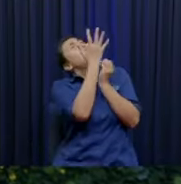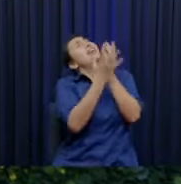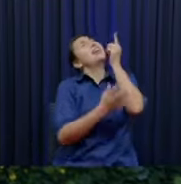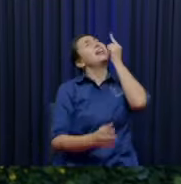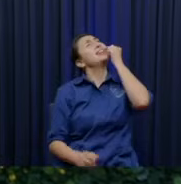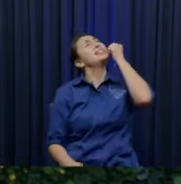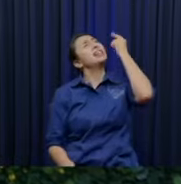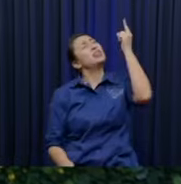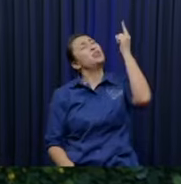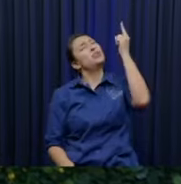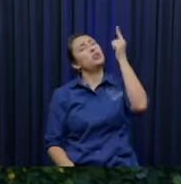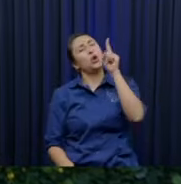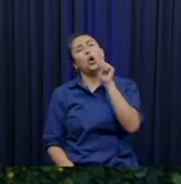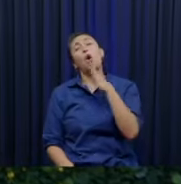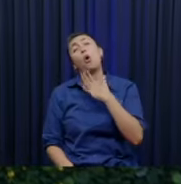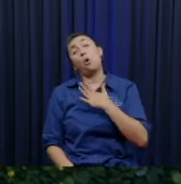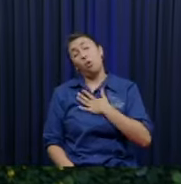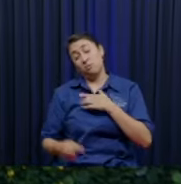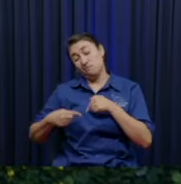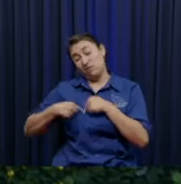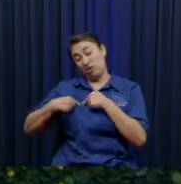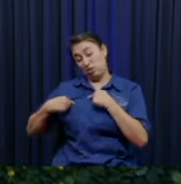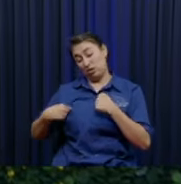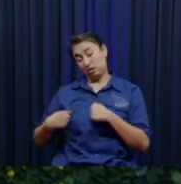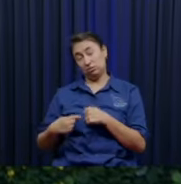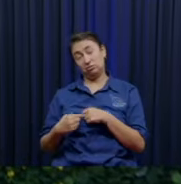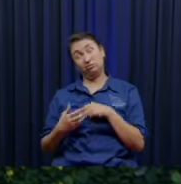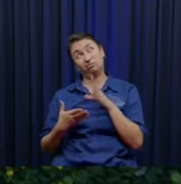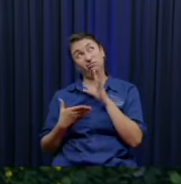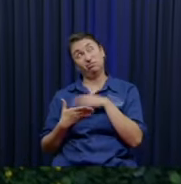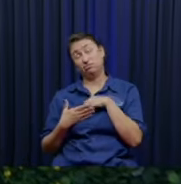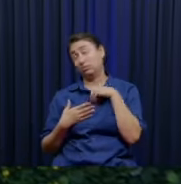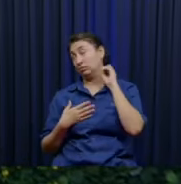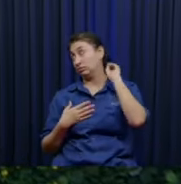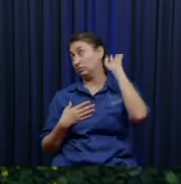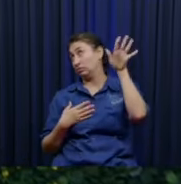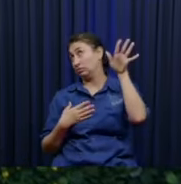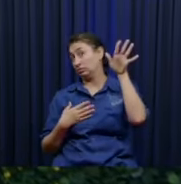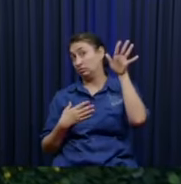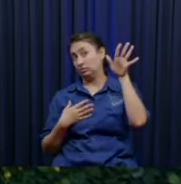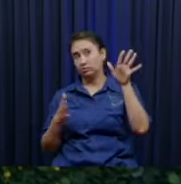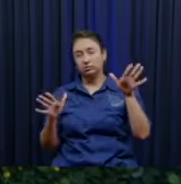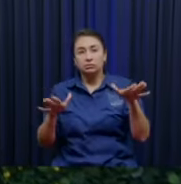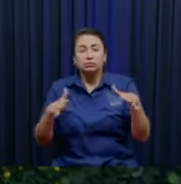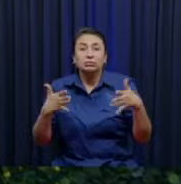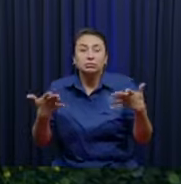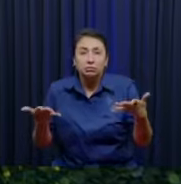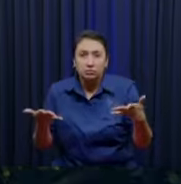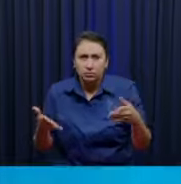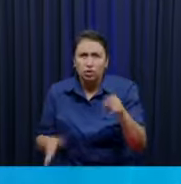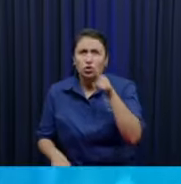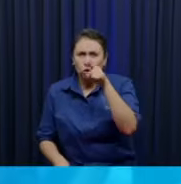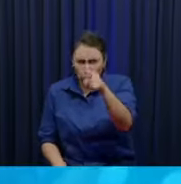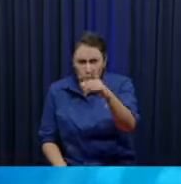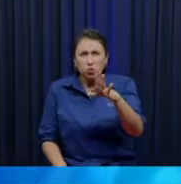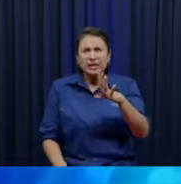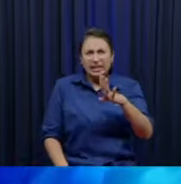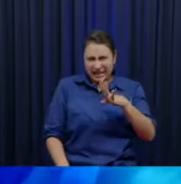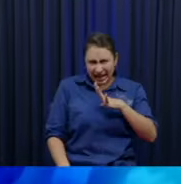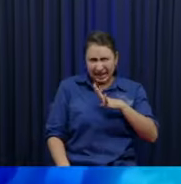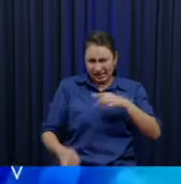que es muy importante, no lo estamos descartando, pero qué clase de alabanza es la que nosotros